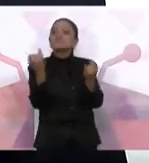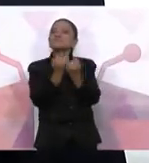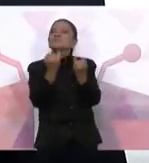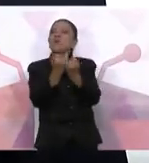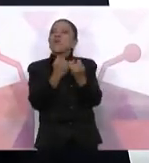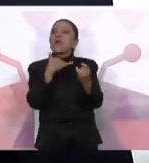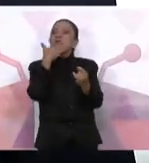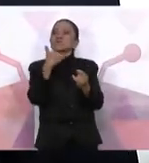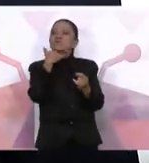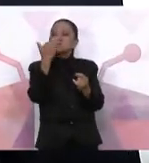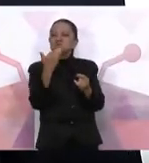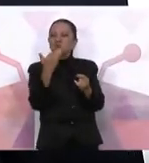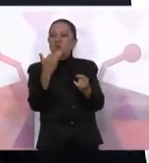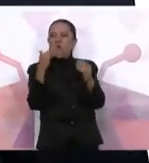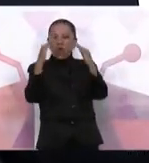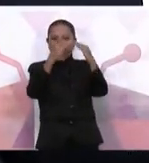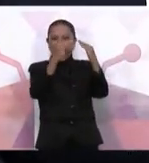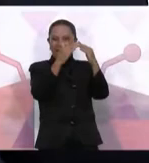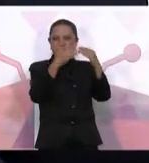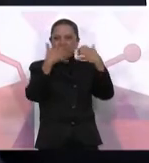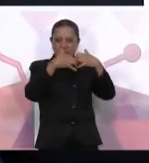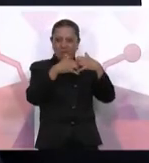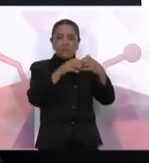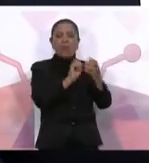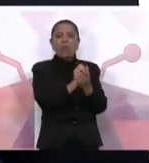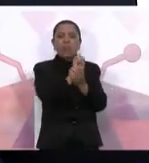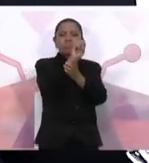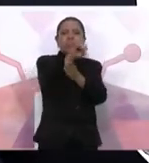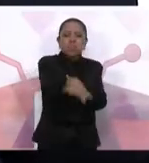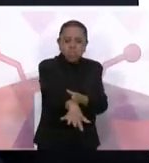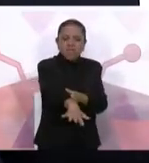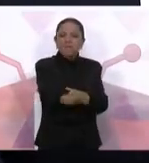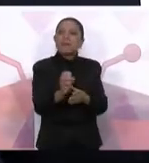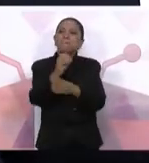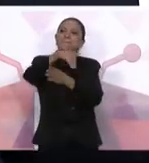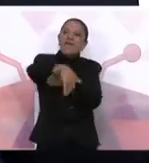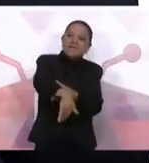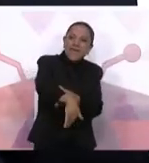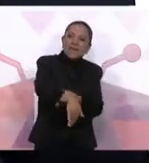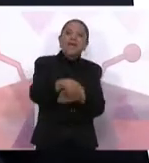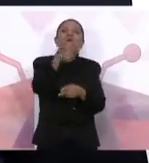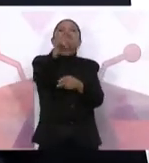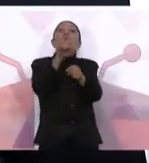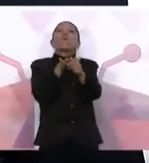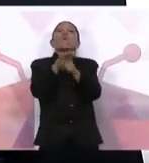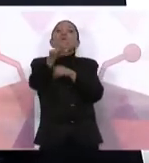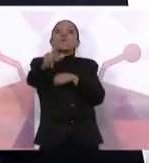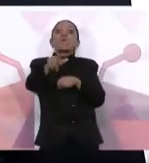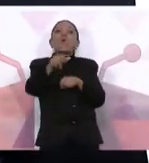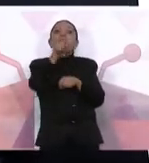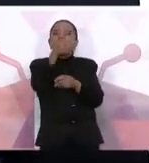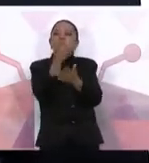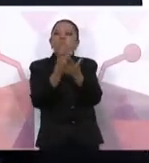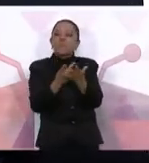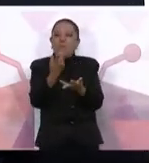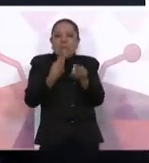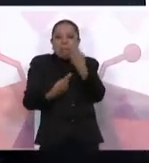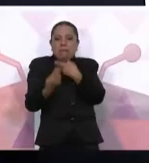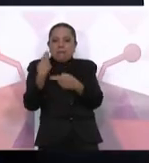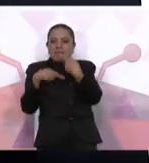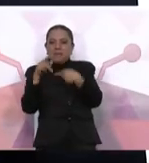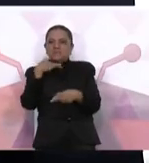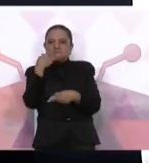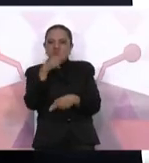barrancas cuál sería su proyecto para revertir la contaminación de ríos lagos y rediseñar el destino de las aguas